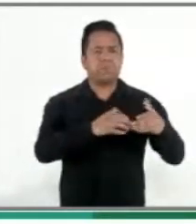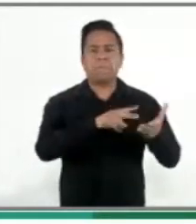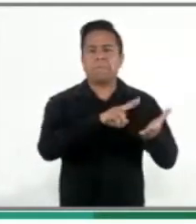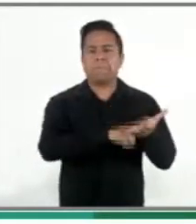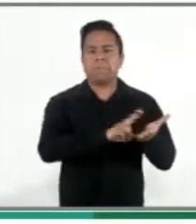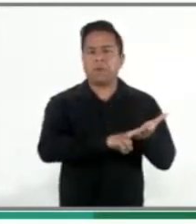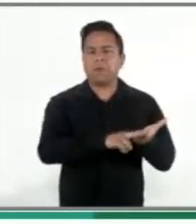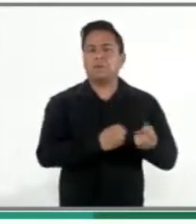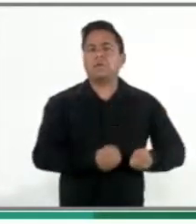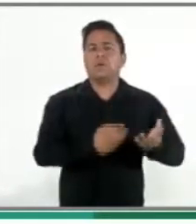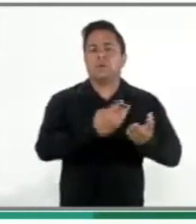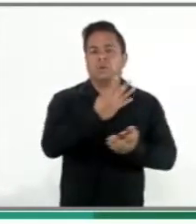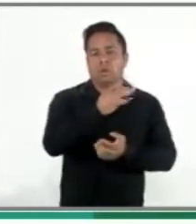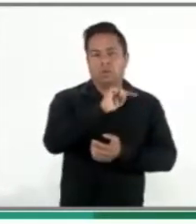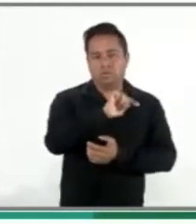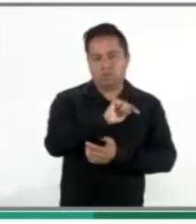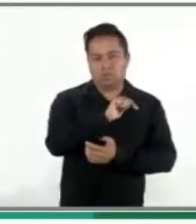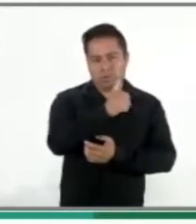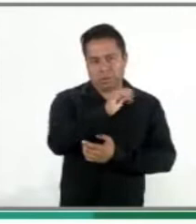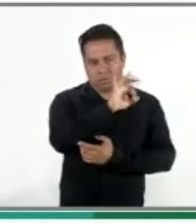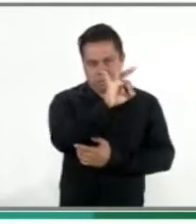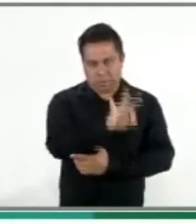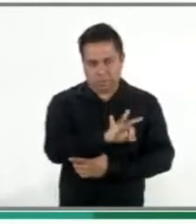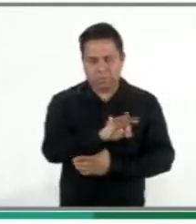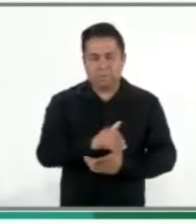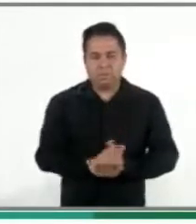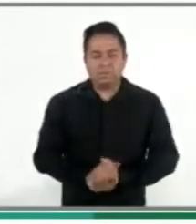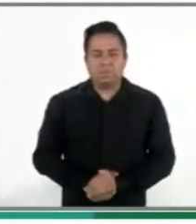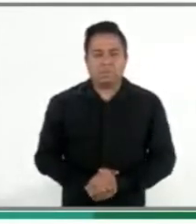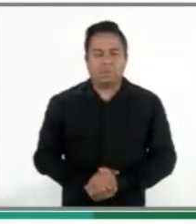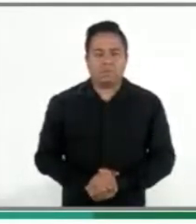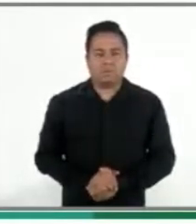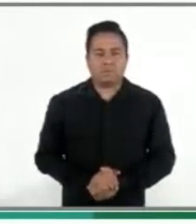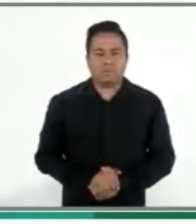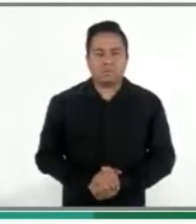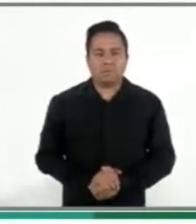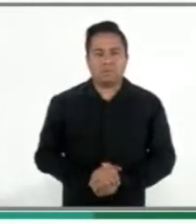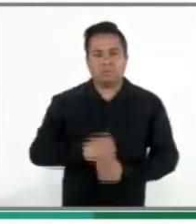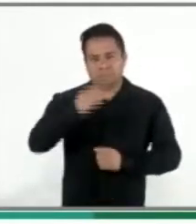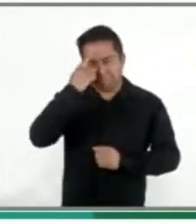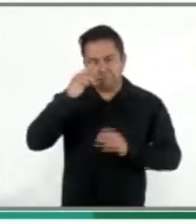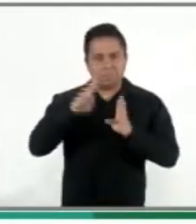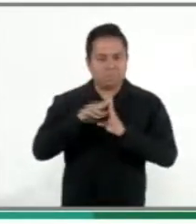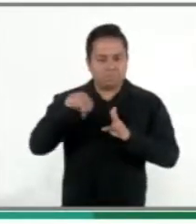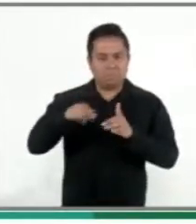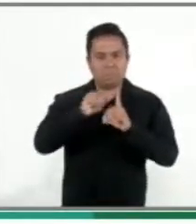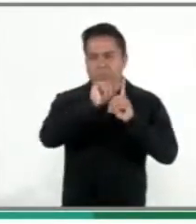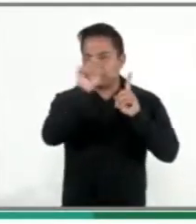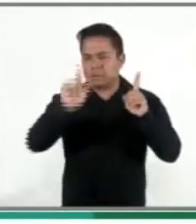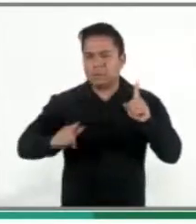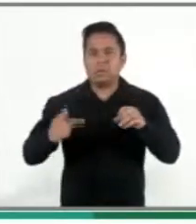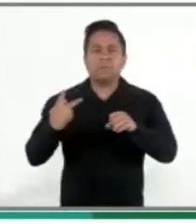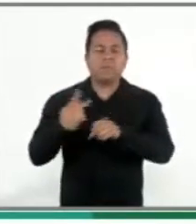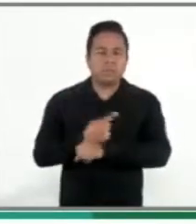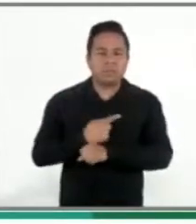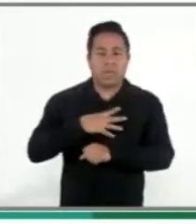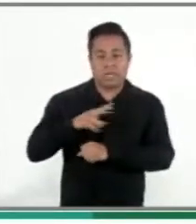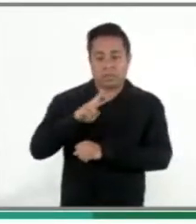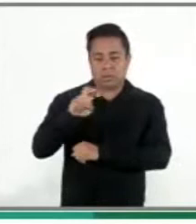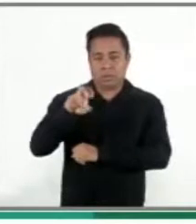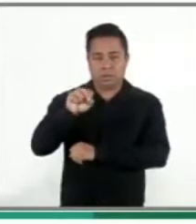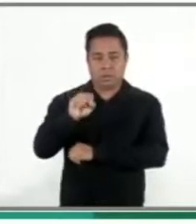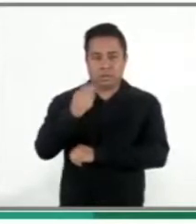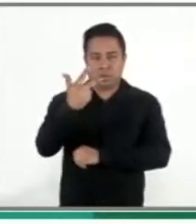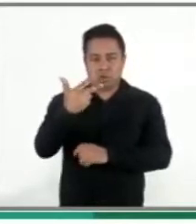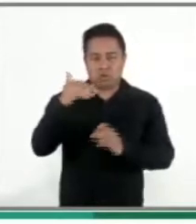11 mil 270 casos de los cuales tres mil 421 han sido negativos mil 214 son sospechosos